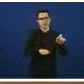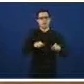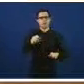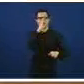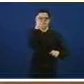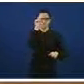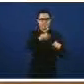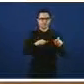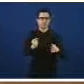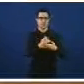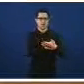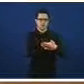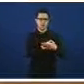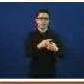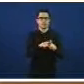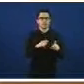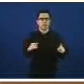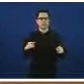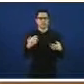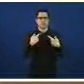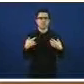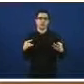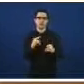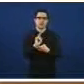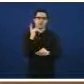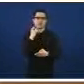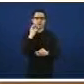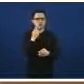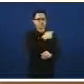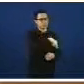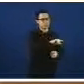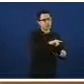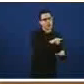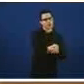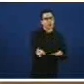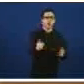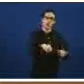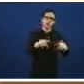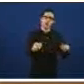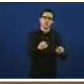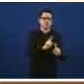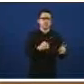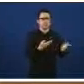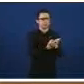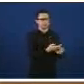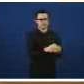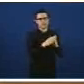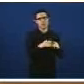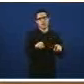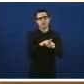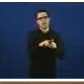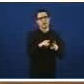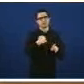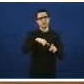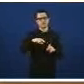Engañados Por algúnas Entidades Financeiras Non os volvan A engañar Vostedes tamén Vaya rematando Presidente